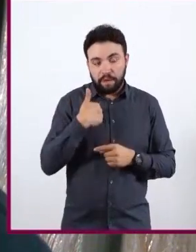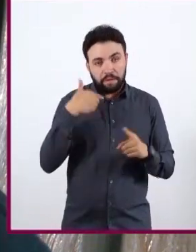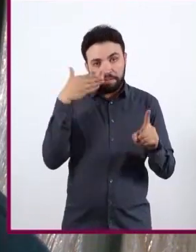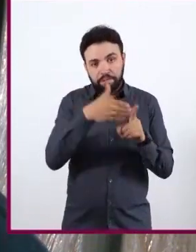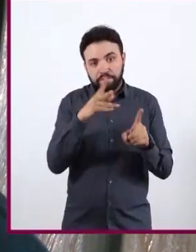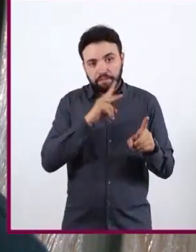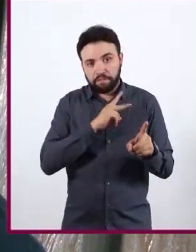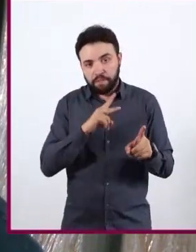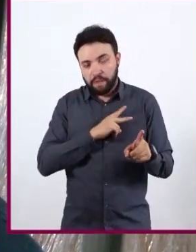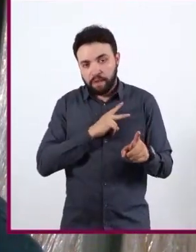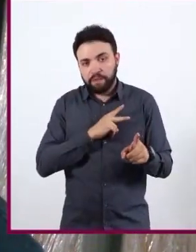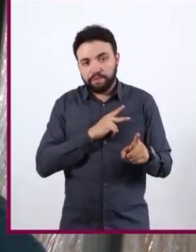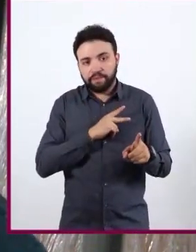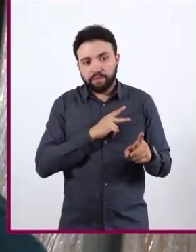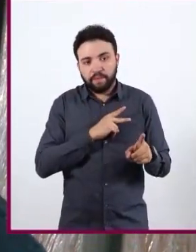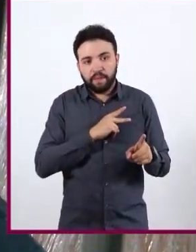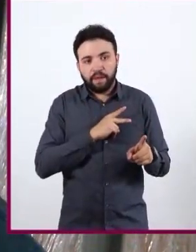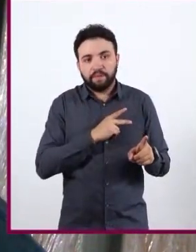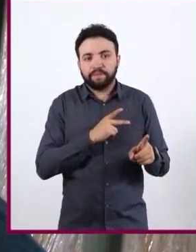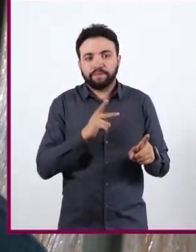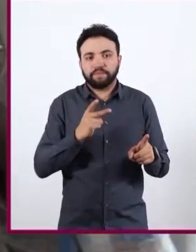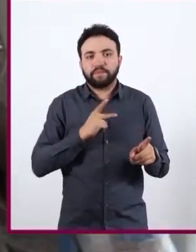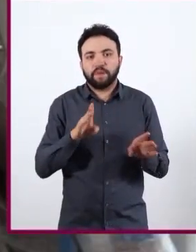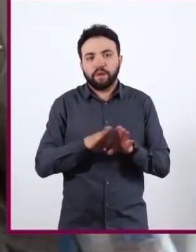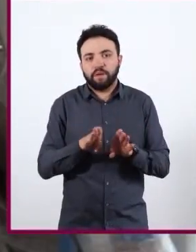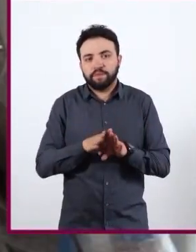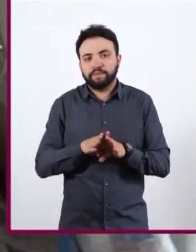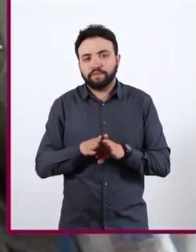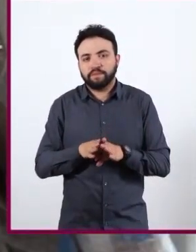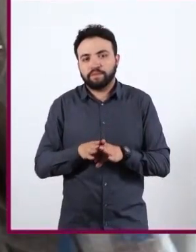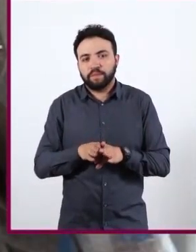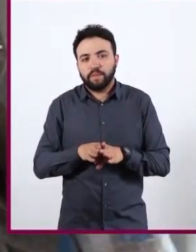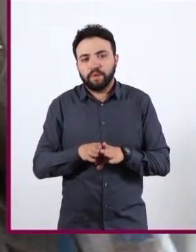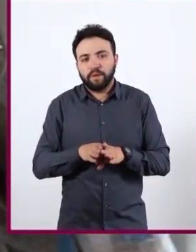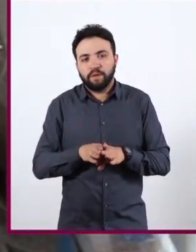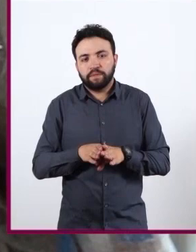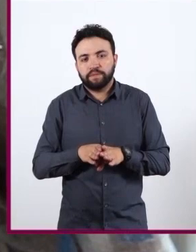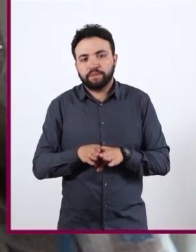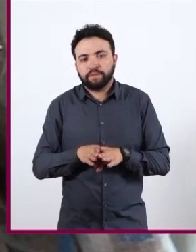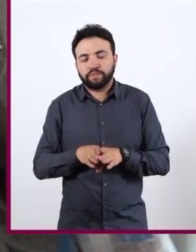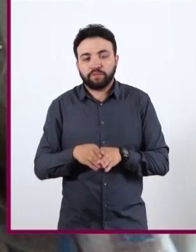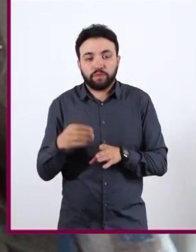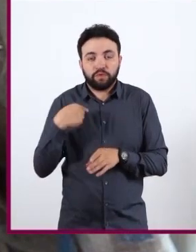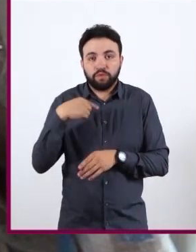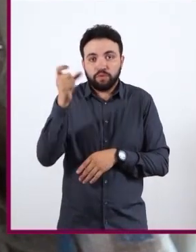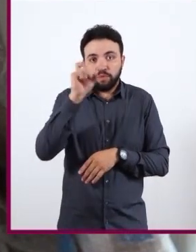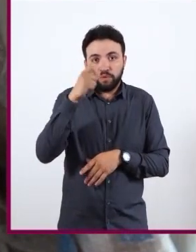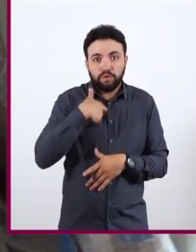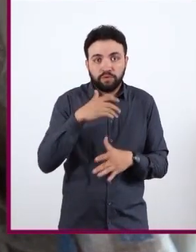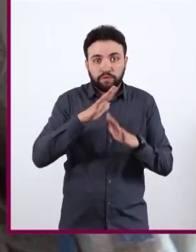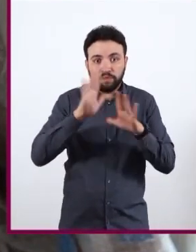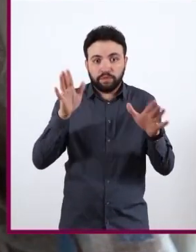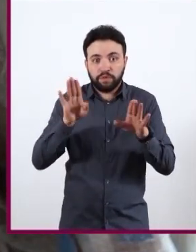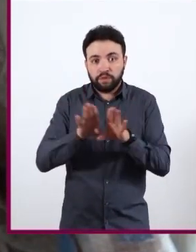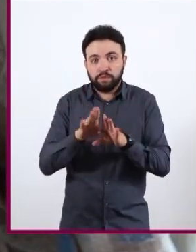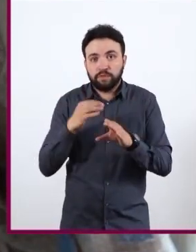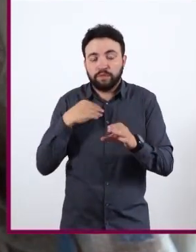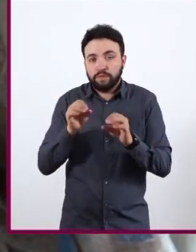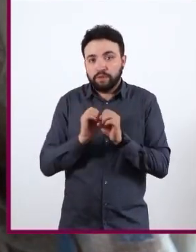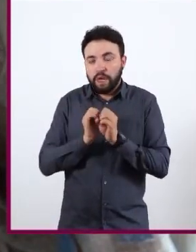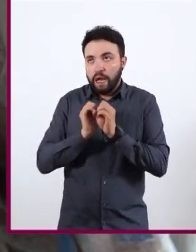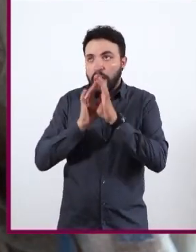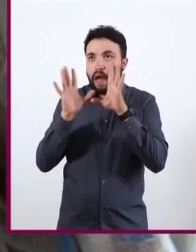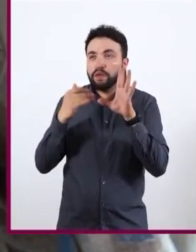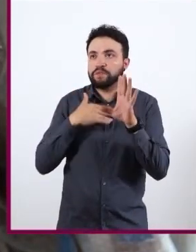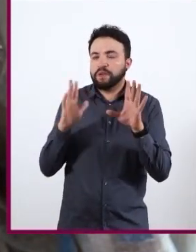un poquito a mi biografía, cuando yo ya tenía claro que quería ser artista, o por lo menos quería estudiar